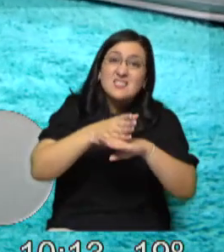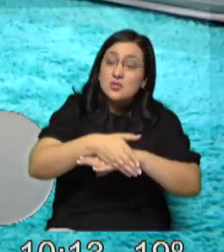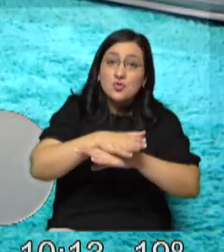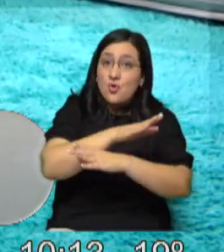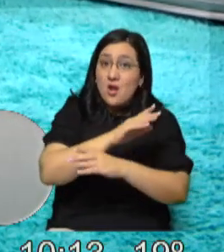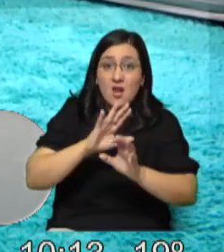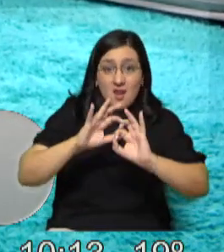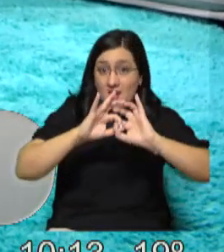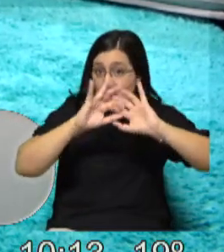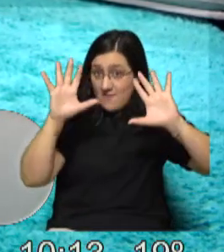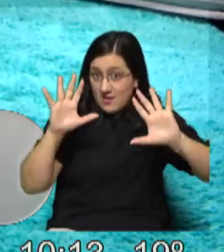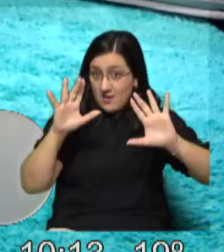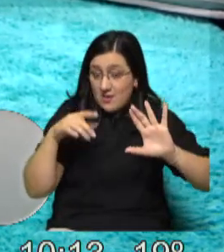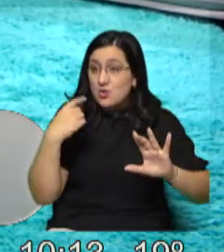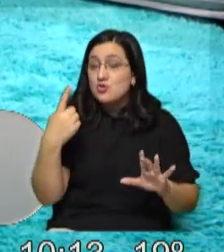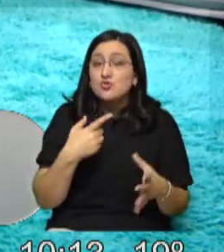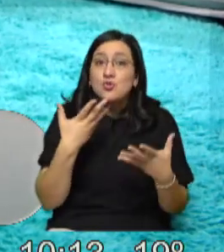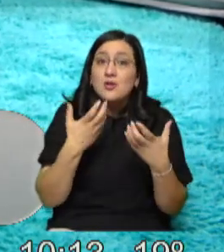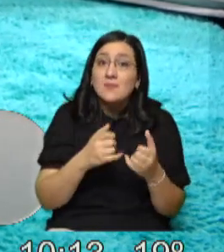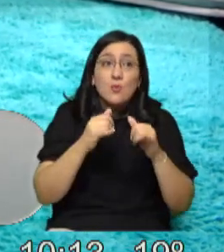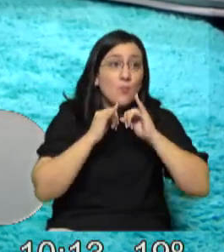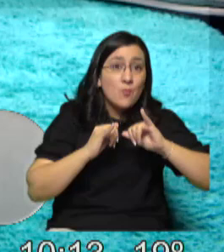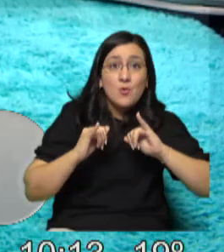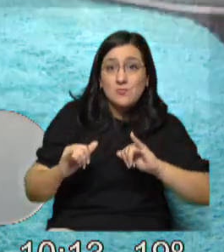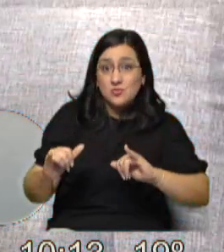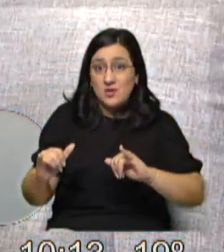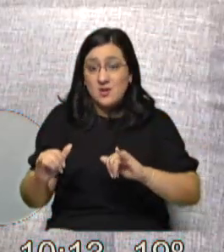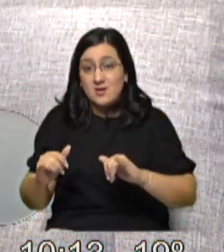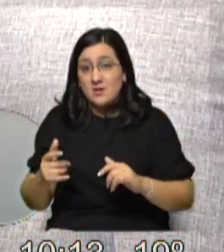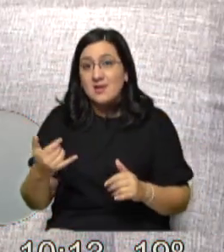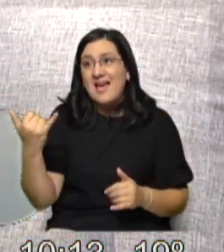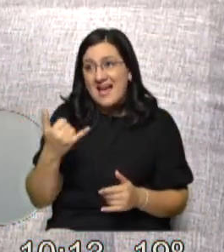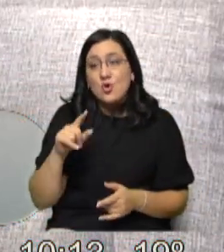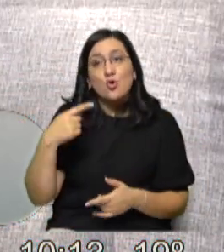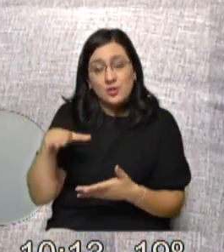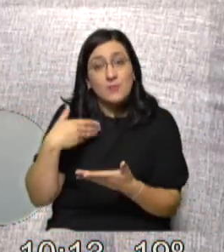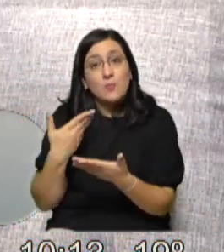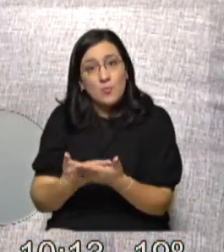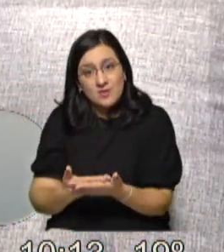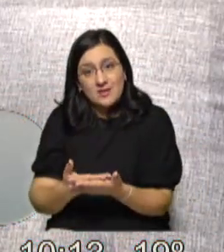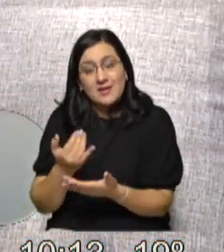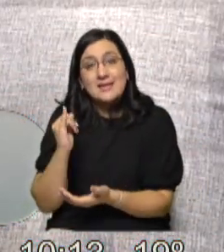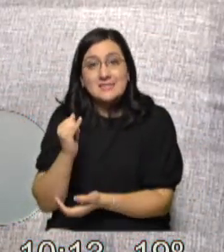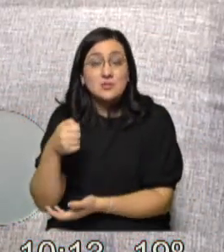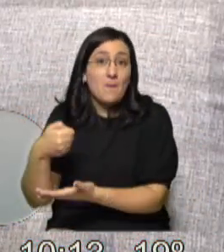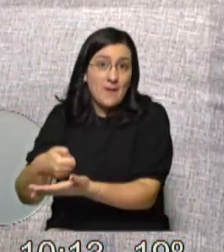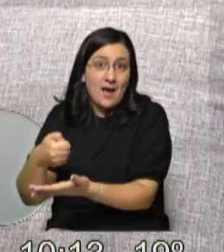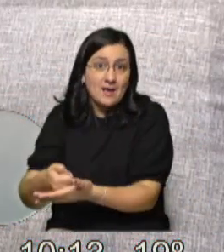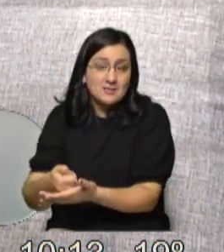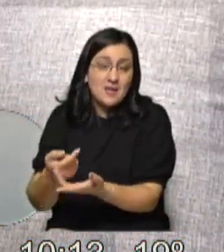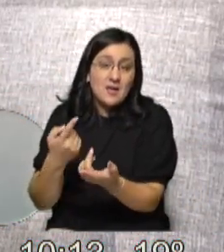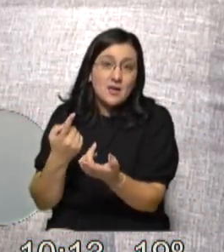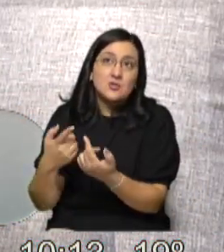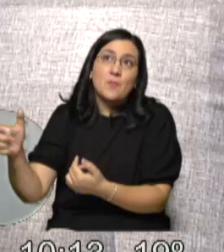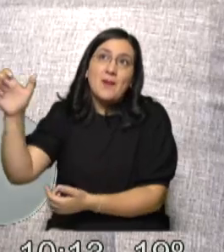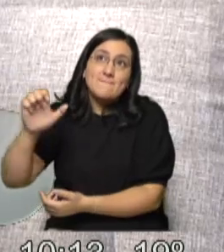para la gente, que esto es lo que queremos hacerles llegar a la gente. Como si bien hay otras propuestas que sí se cotizan, que son para